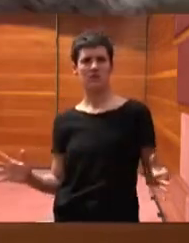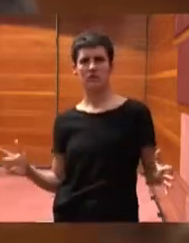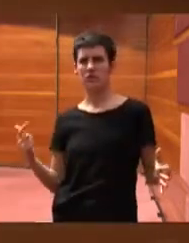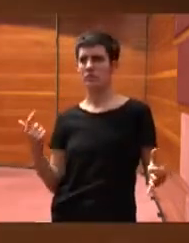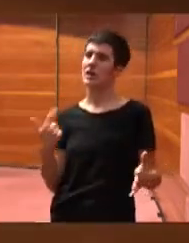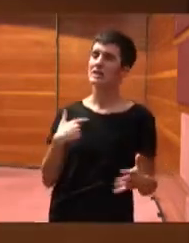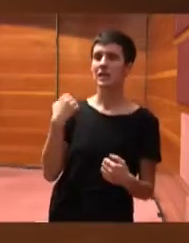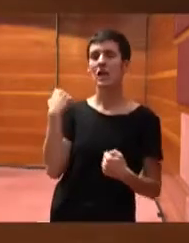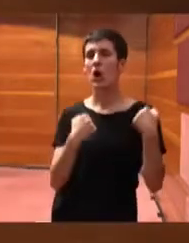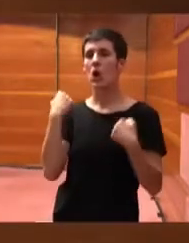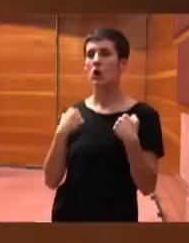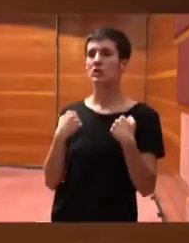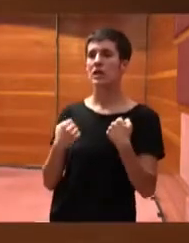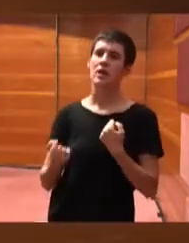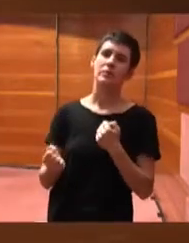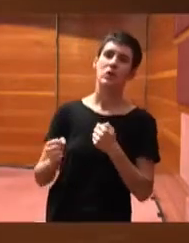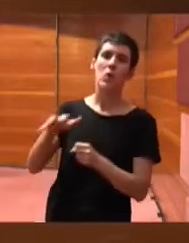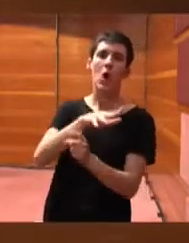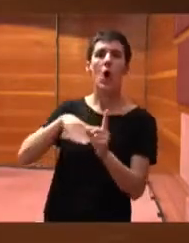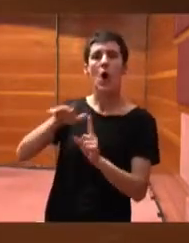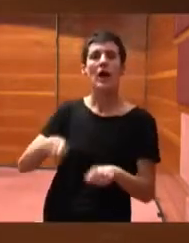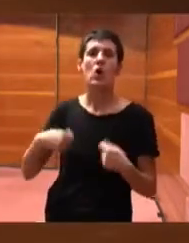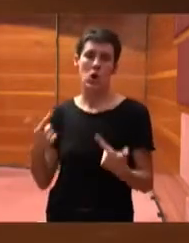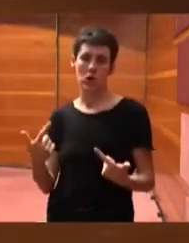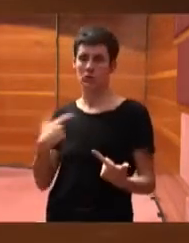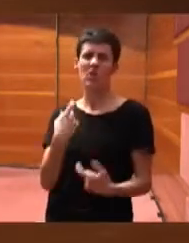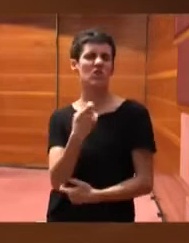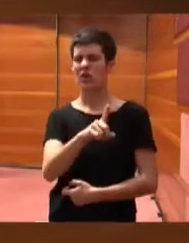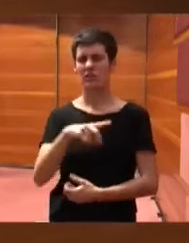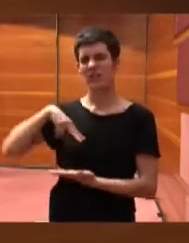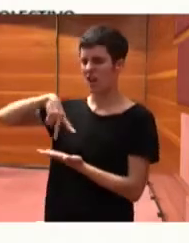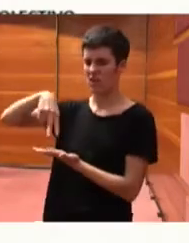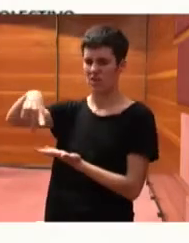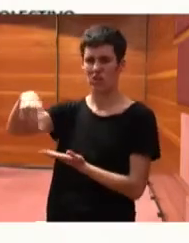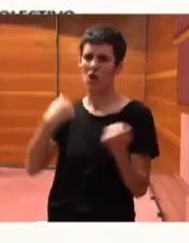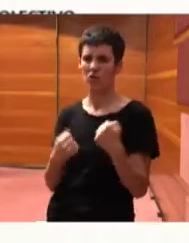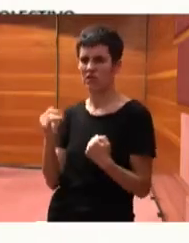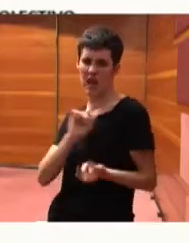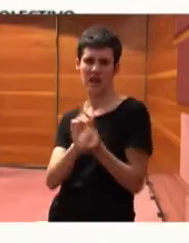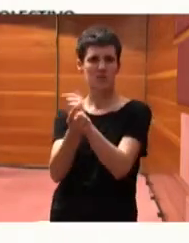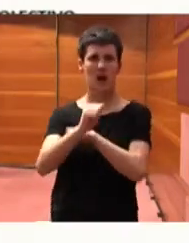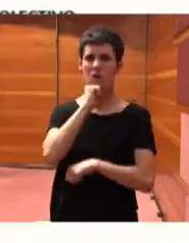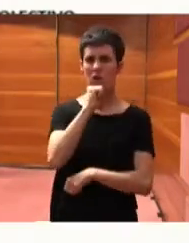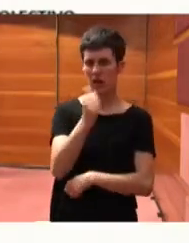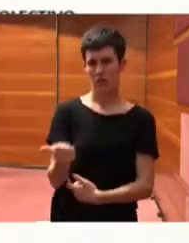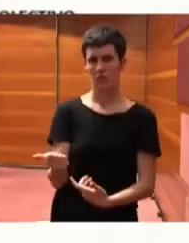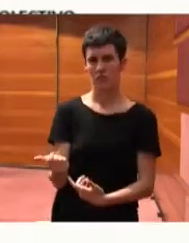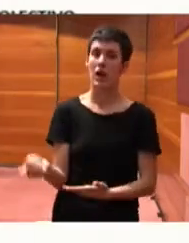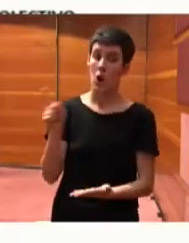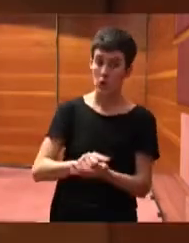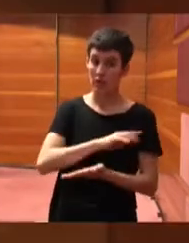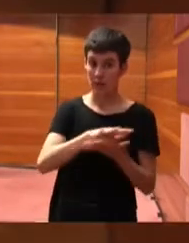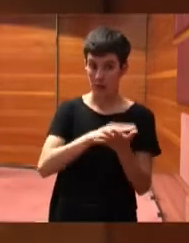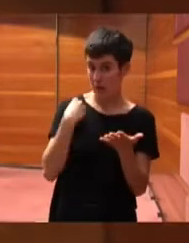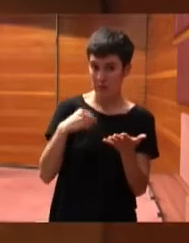súper ecológico, me da igual, yo no necesito un coche, voy andando, o ya tengo uno, no voy a cambiar, ¿vale? No volvemos a hablar, conmigo